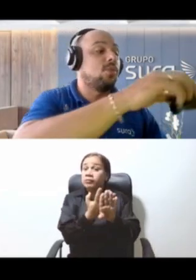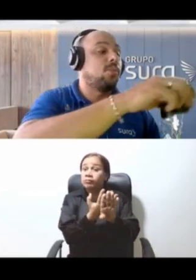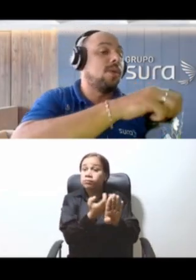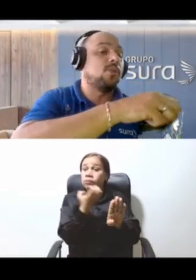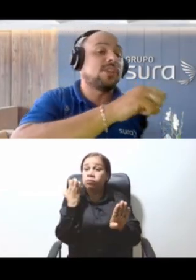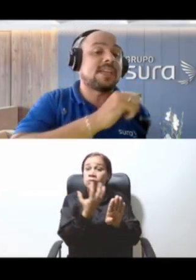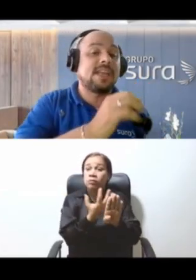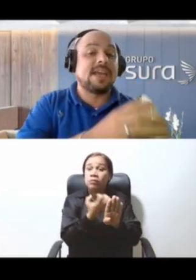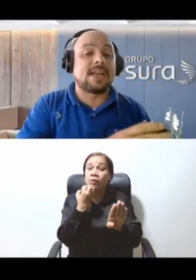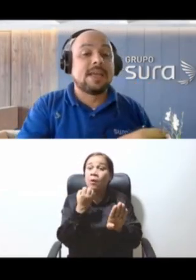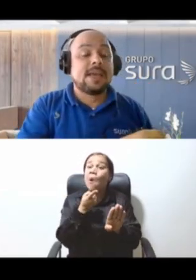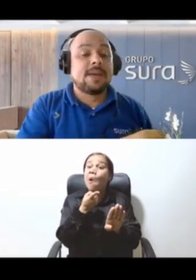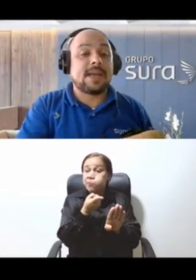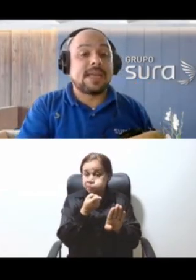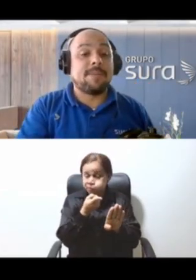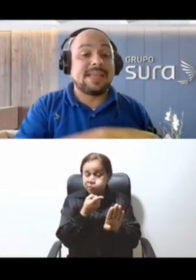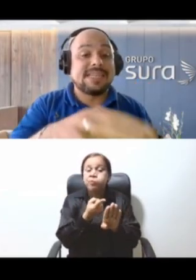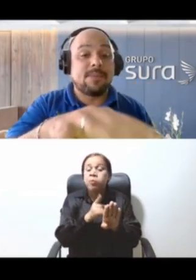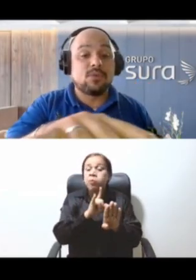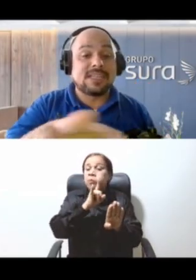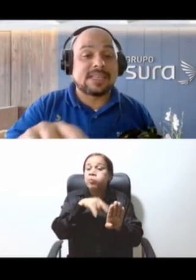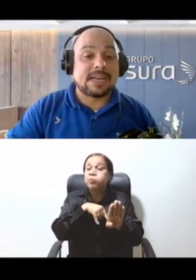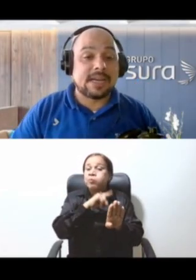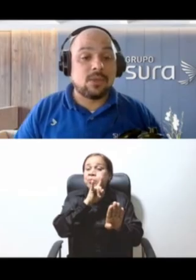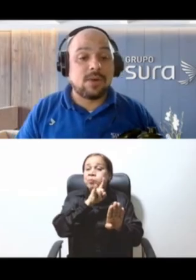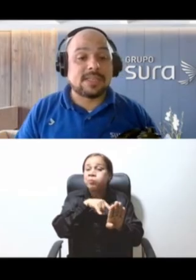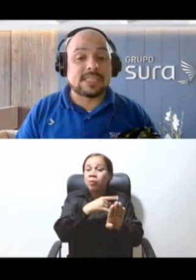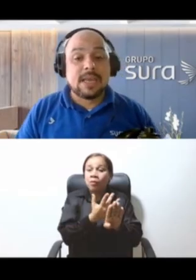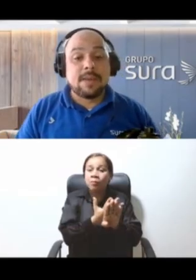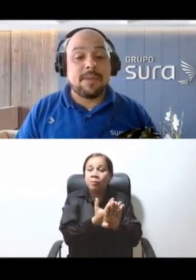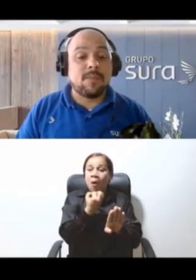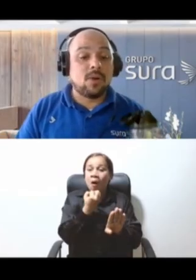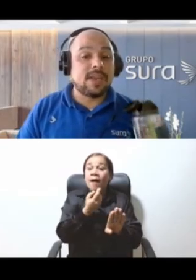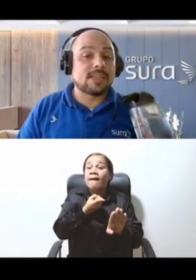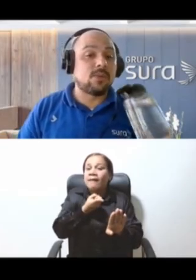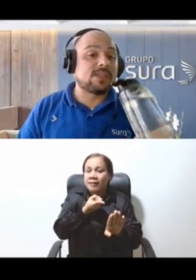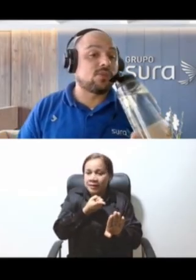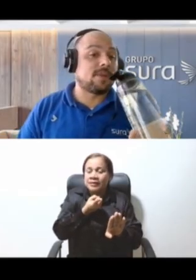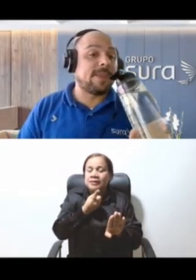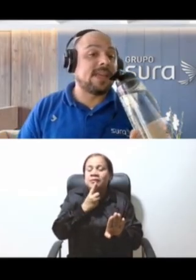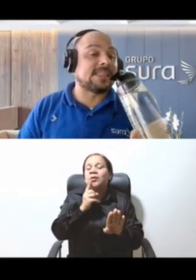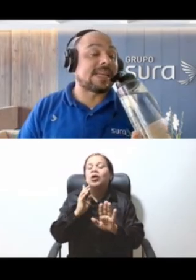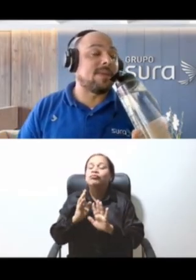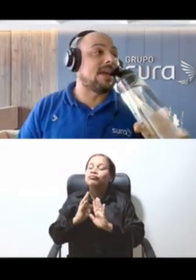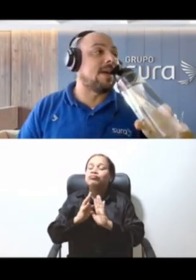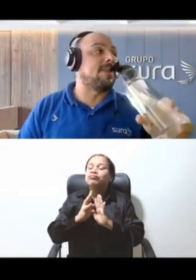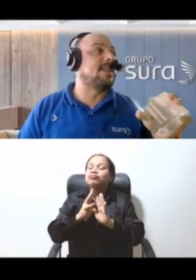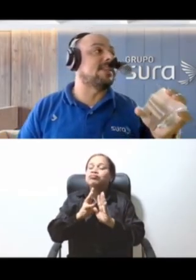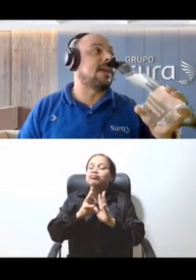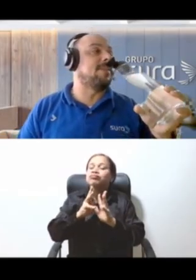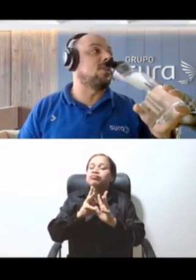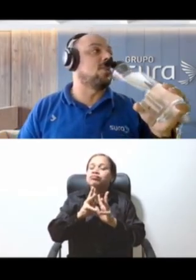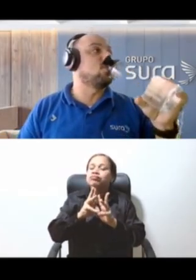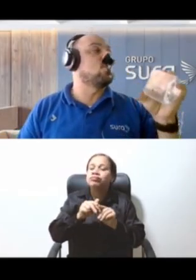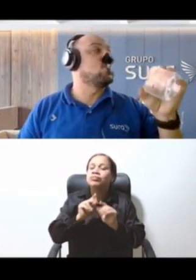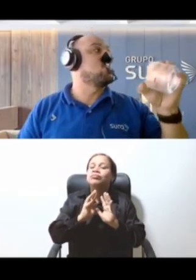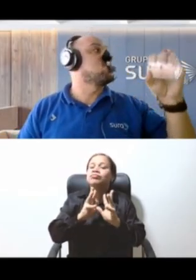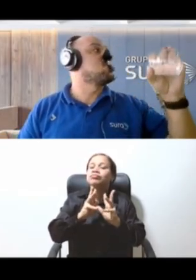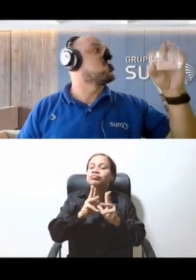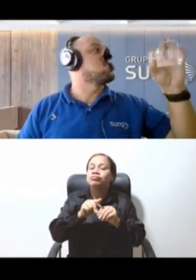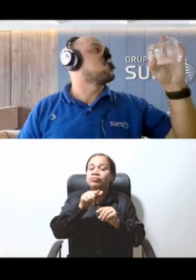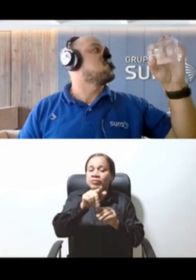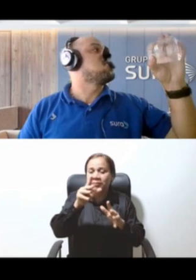QR, muchachos, lo podemos escanear para que vayamos descargando esas memorias o esa herramienta de aprendizaje,